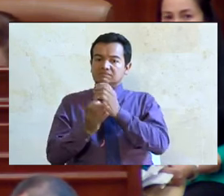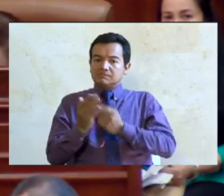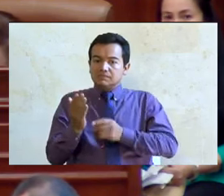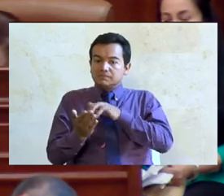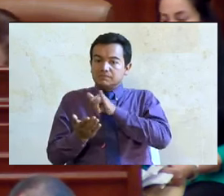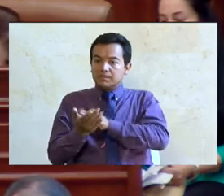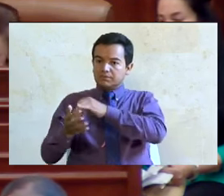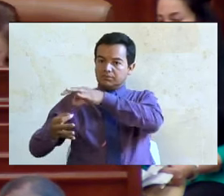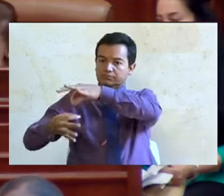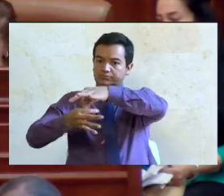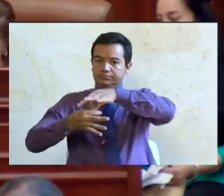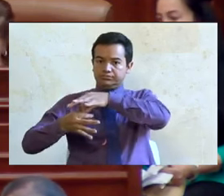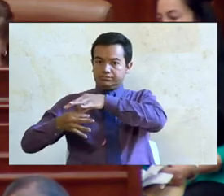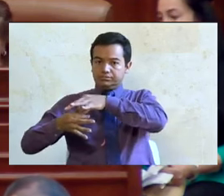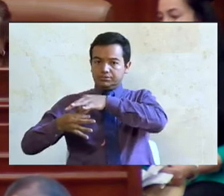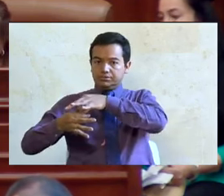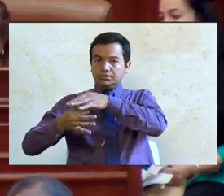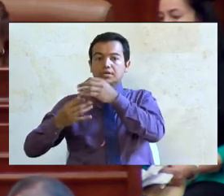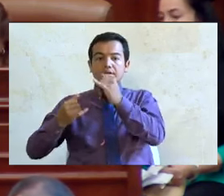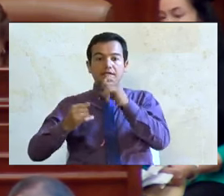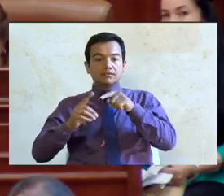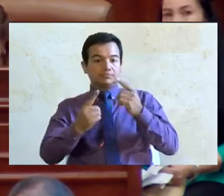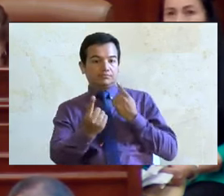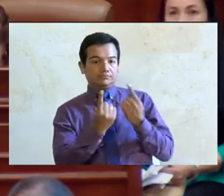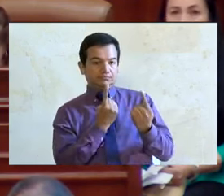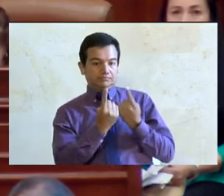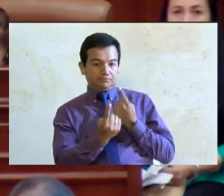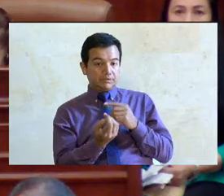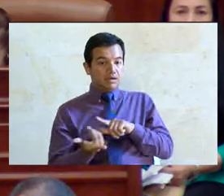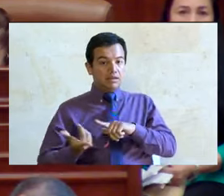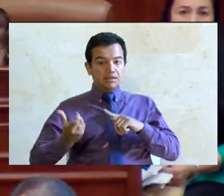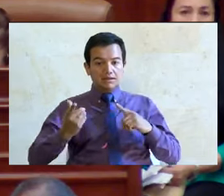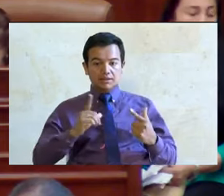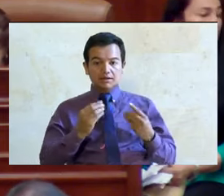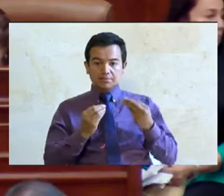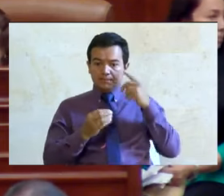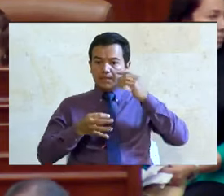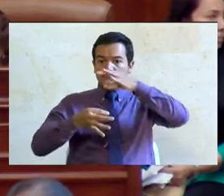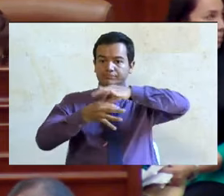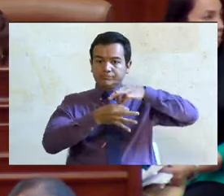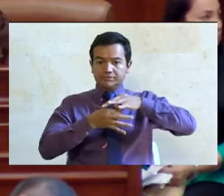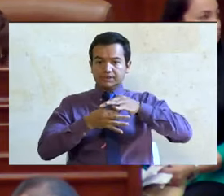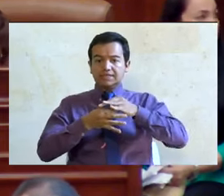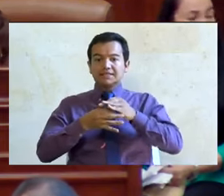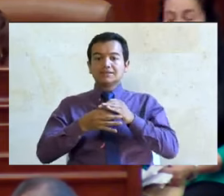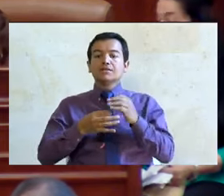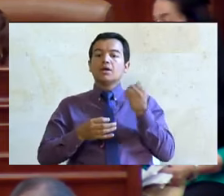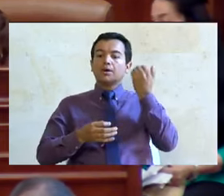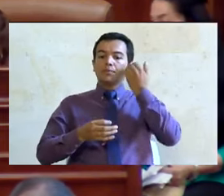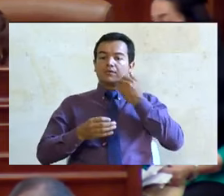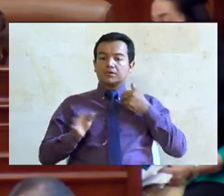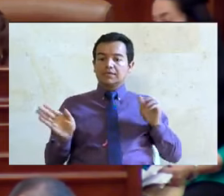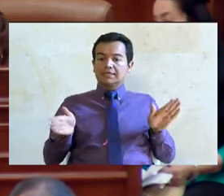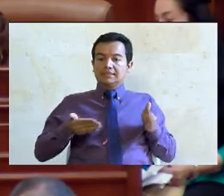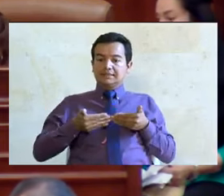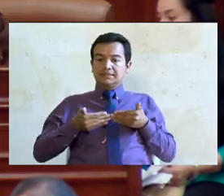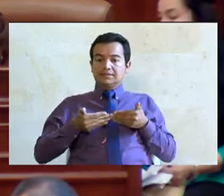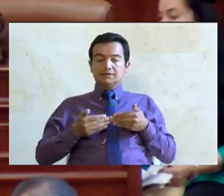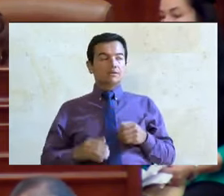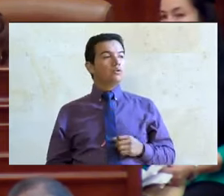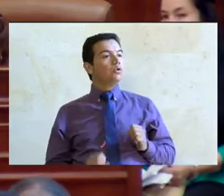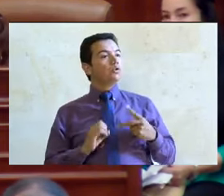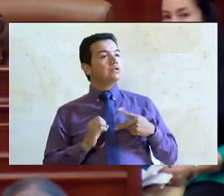anuncio que va a cerrar se queda cerrado abra el registro señor secretario se abre el registro para votar los siguientes